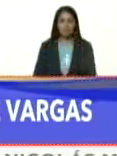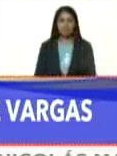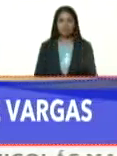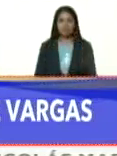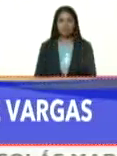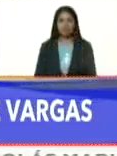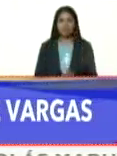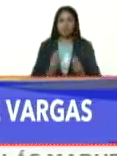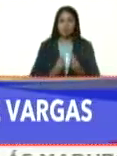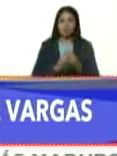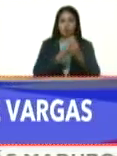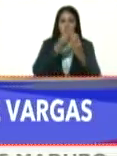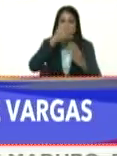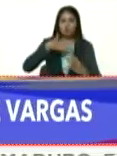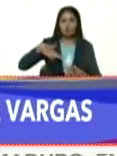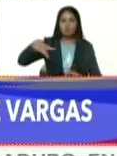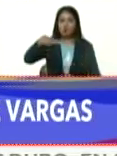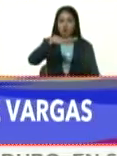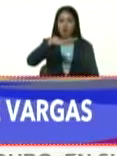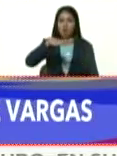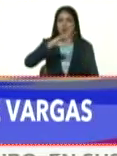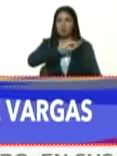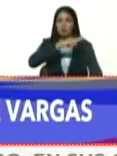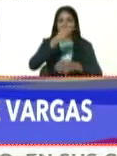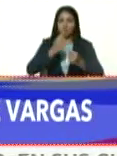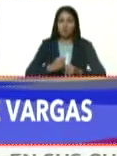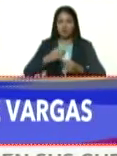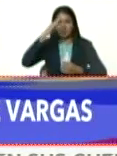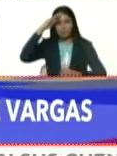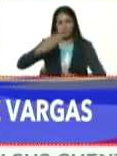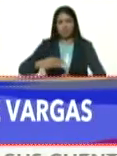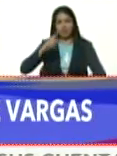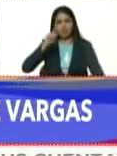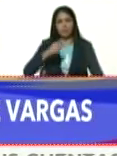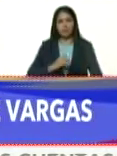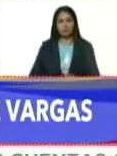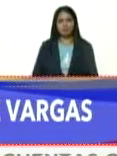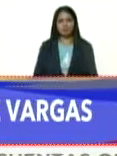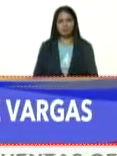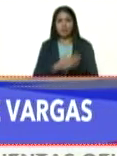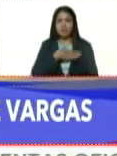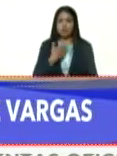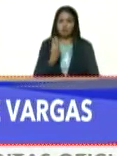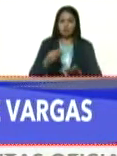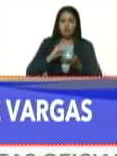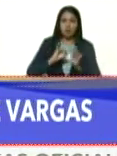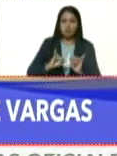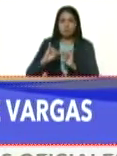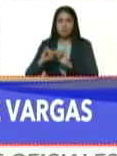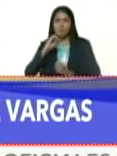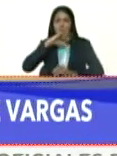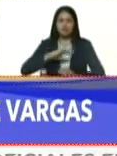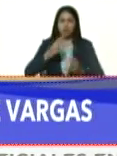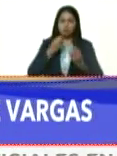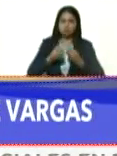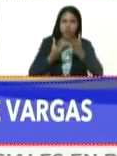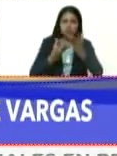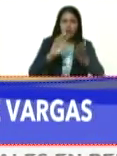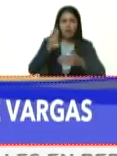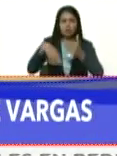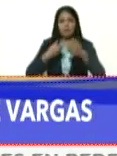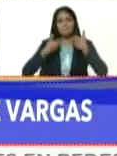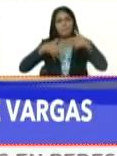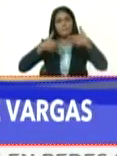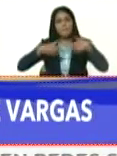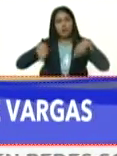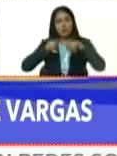Juntos, pueblo y fuerzas militares. Quiero reiterar mi mensaje como comandante